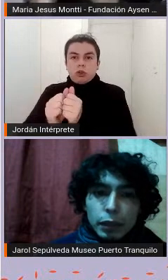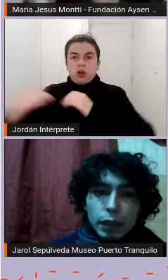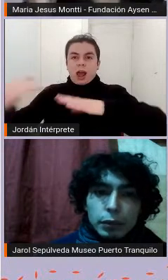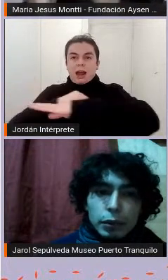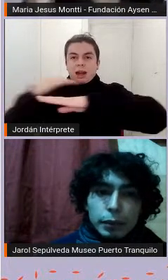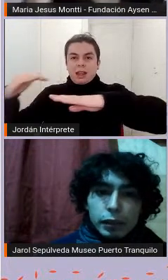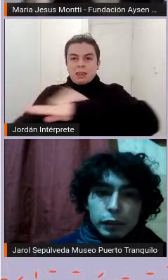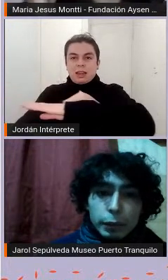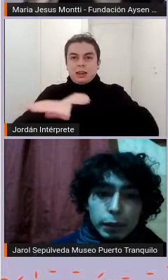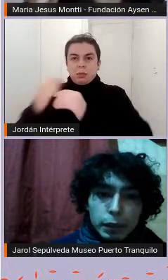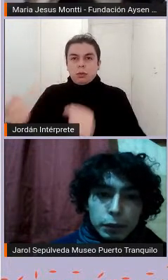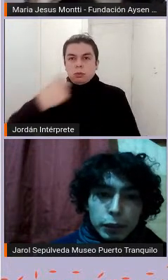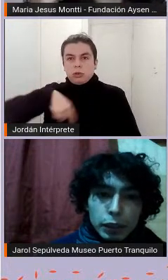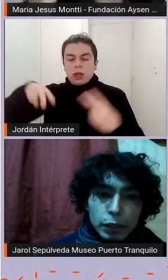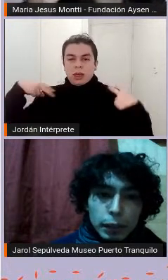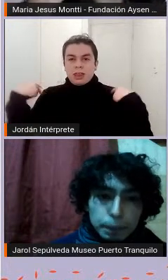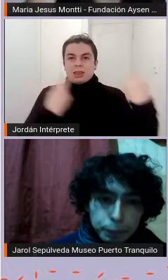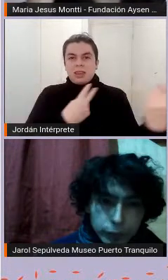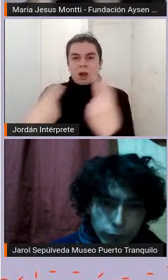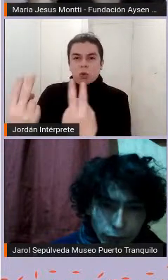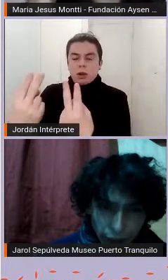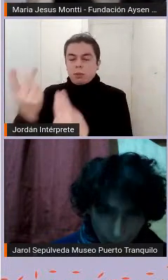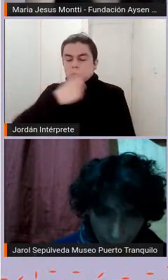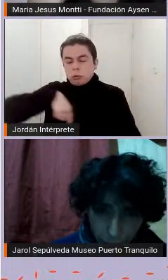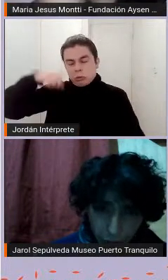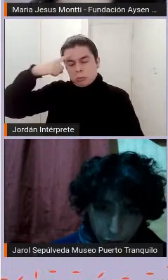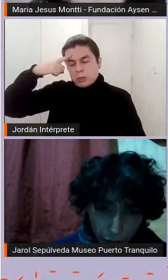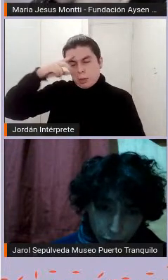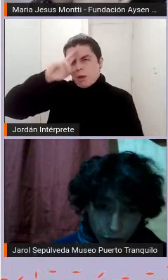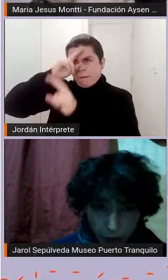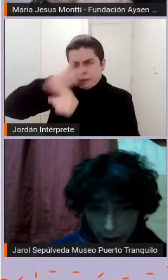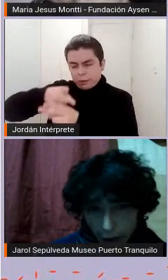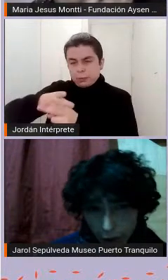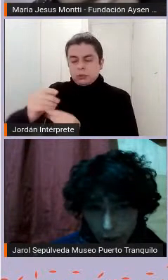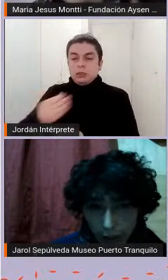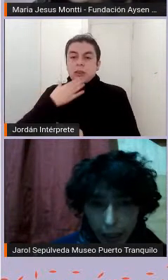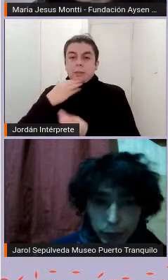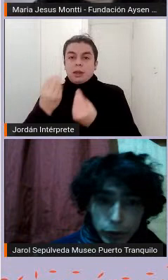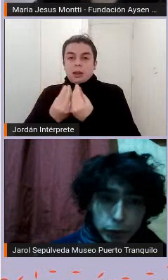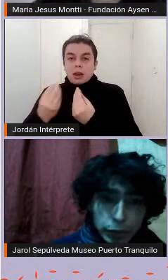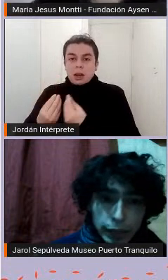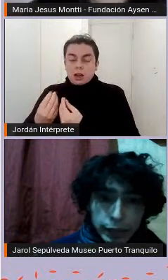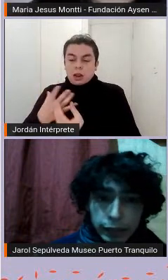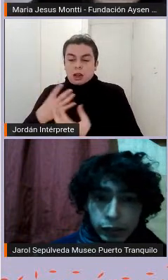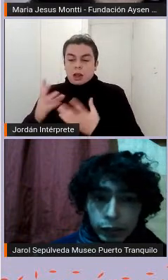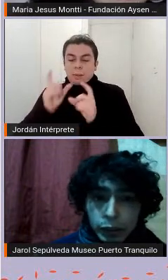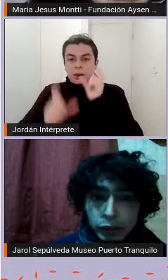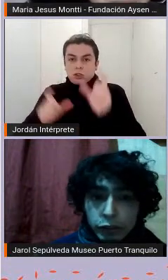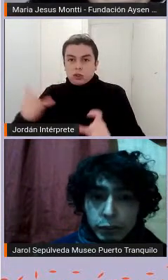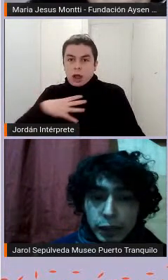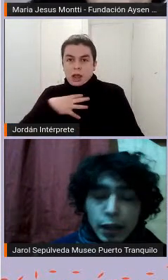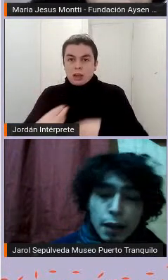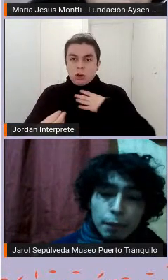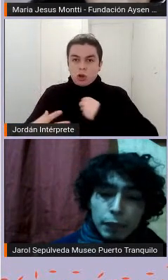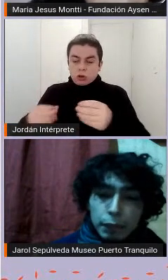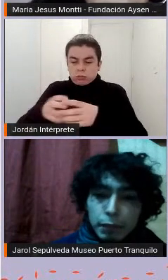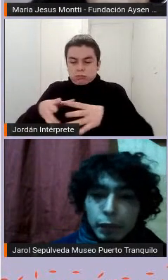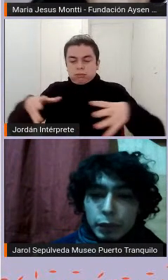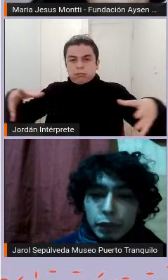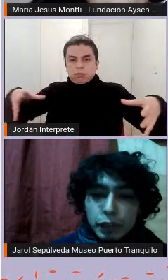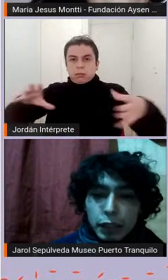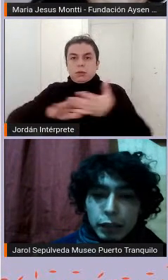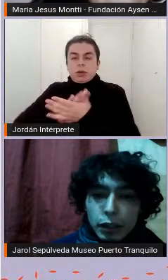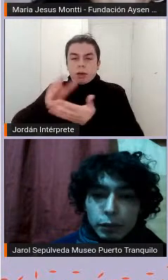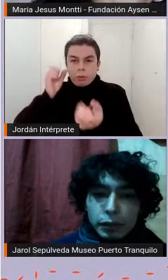también valoramos o percibimos el patrimonio natural. Cambios demográficos, generacionales, cambios culturales y acceso a educación formal también